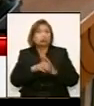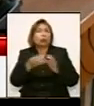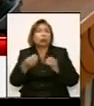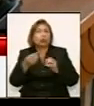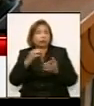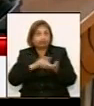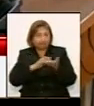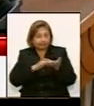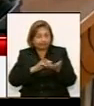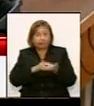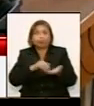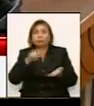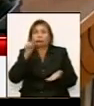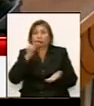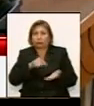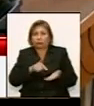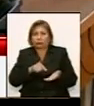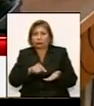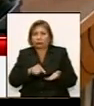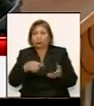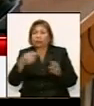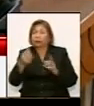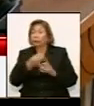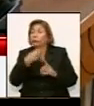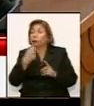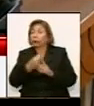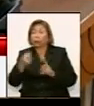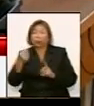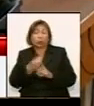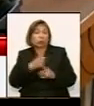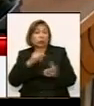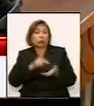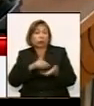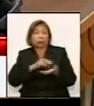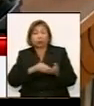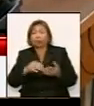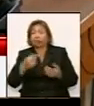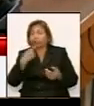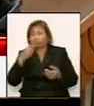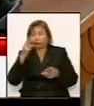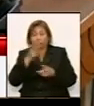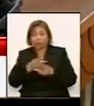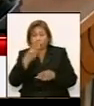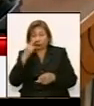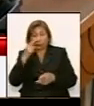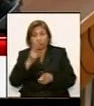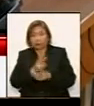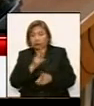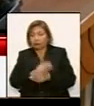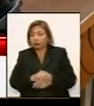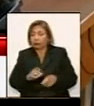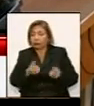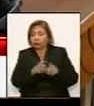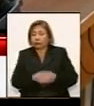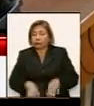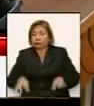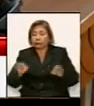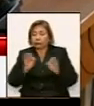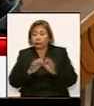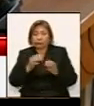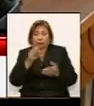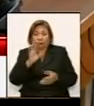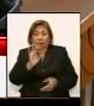plataformas intermediarias están creando condiciones en las que la violencia puede surgir y tenemos que tomarlo en cuenta. Otro punto importante es que